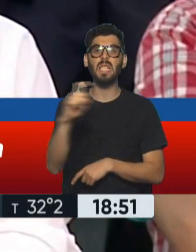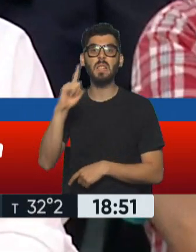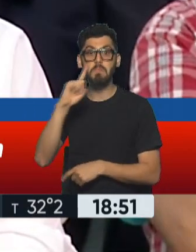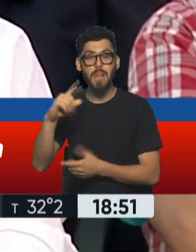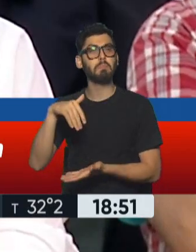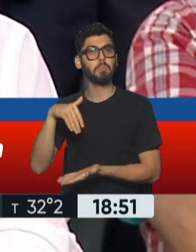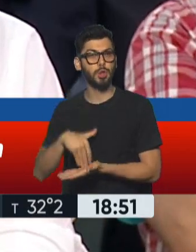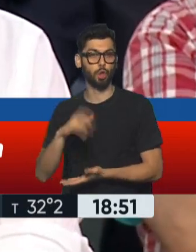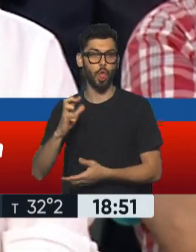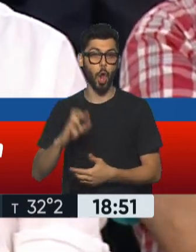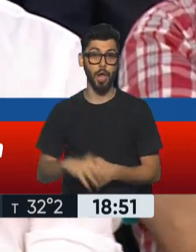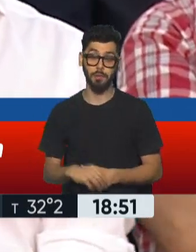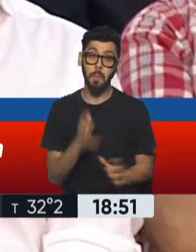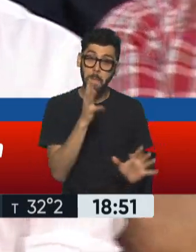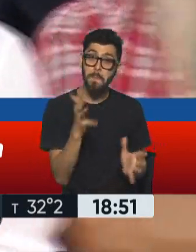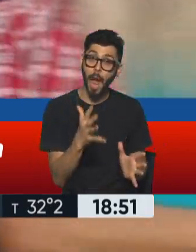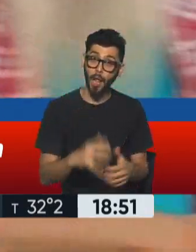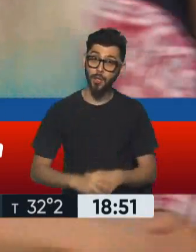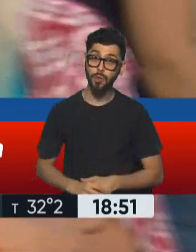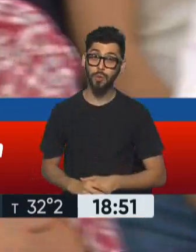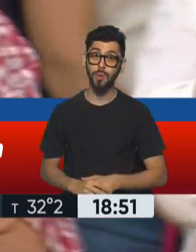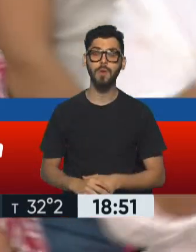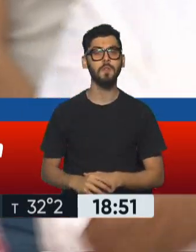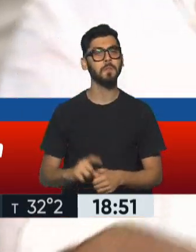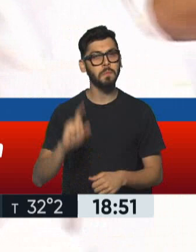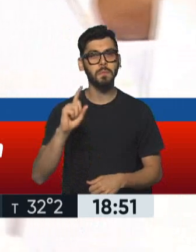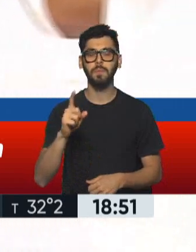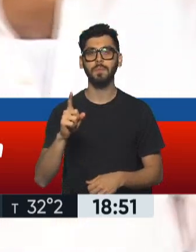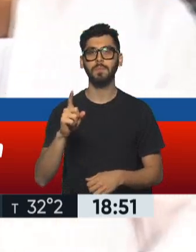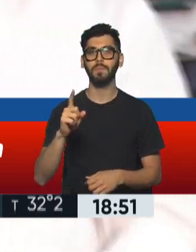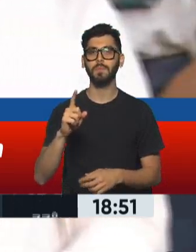dólares. Muy parecido. Pero una deuda